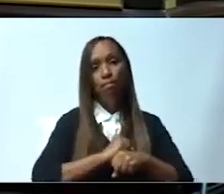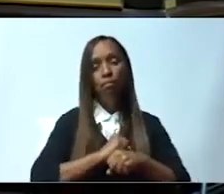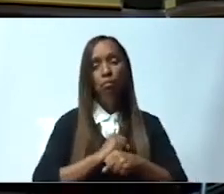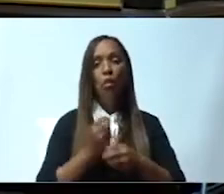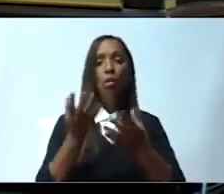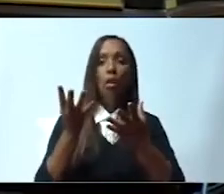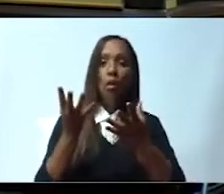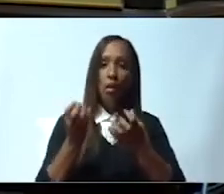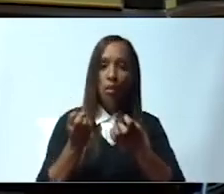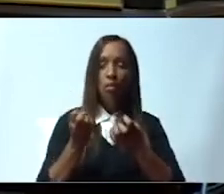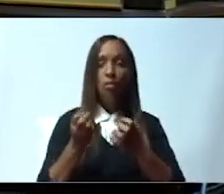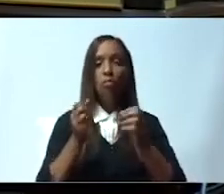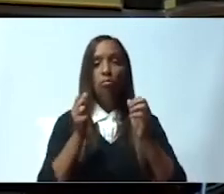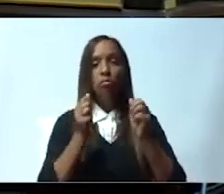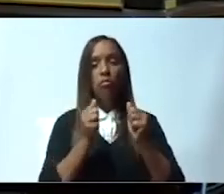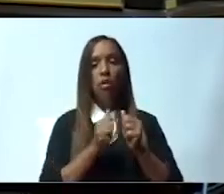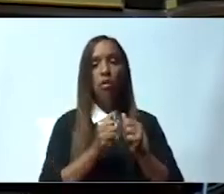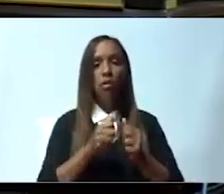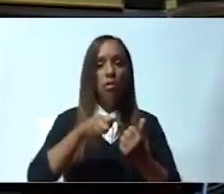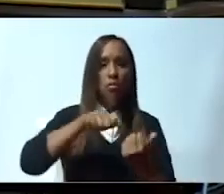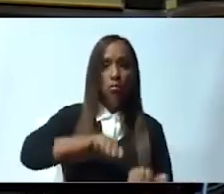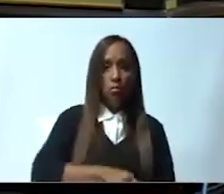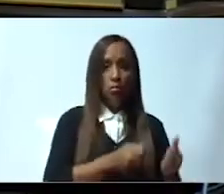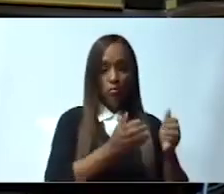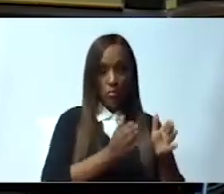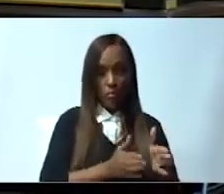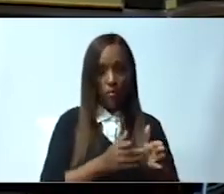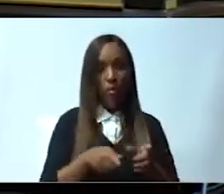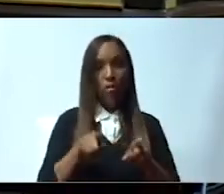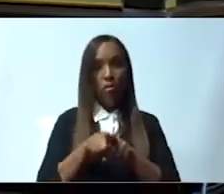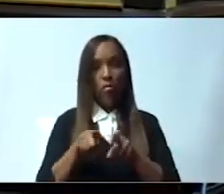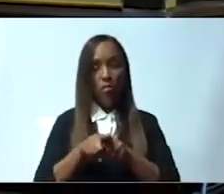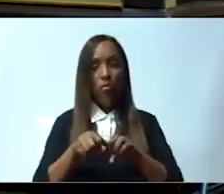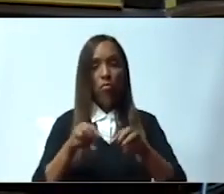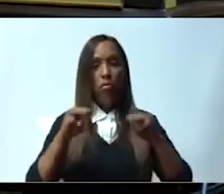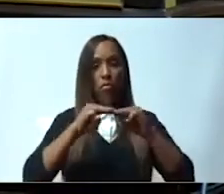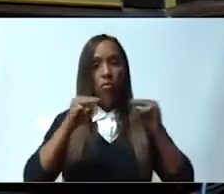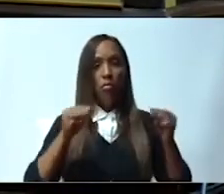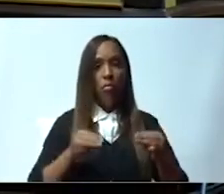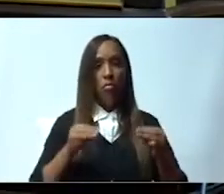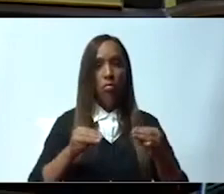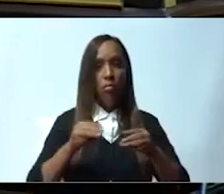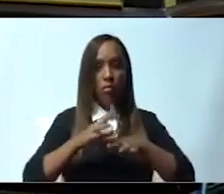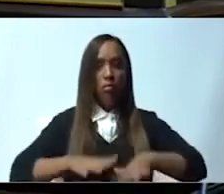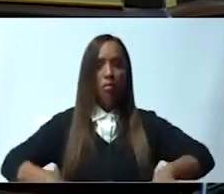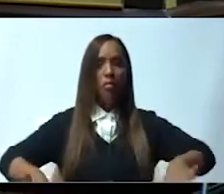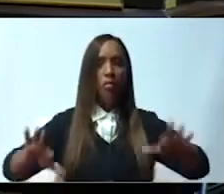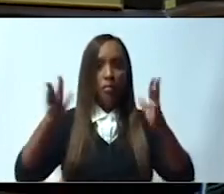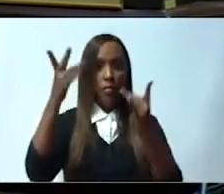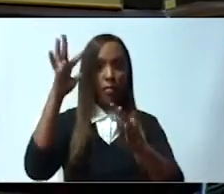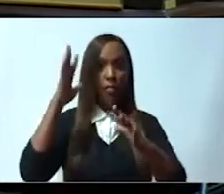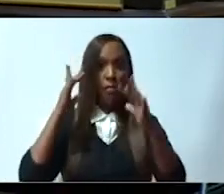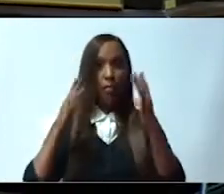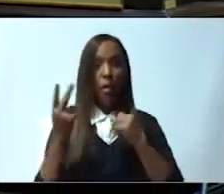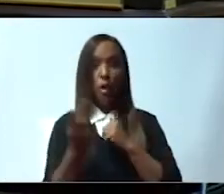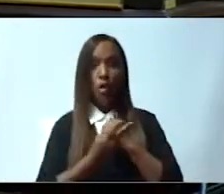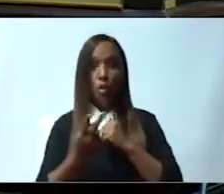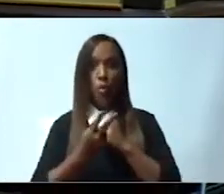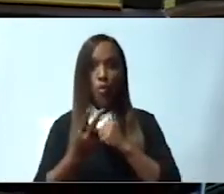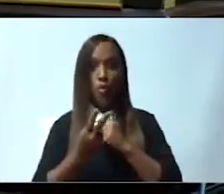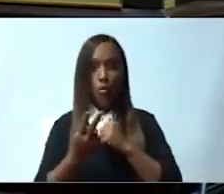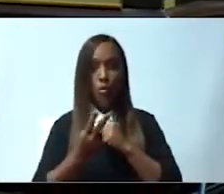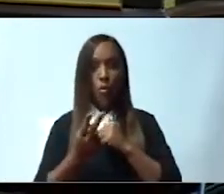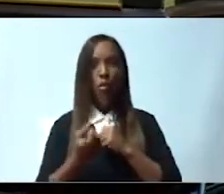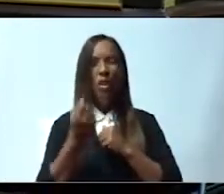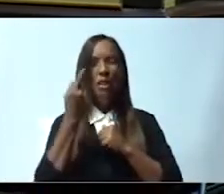área protegida municipal, no es área protegida nacional, porque la área protegida nacional requiere una ley, y eso lo hace